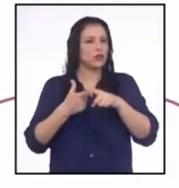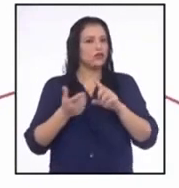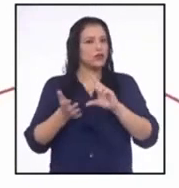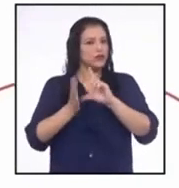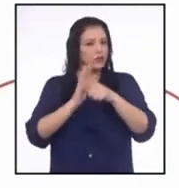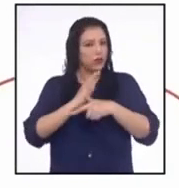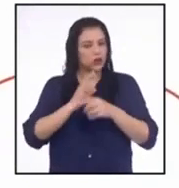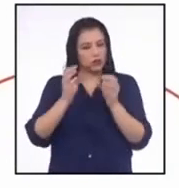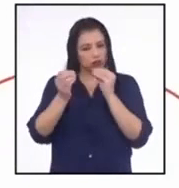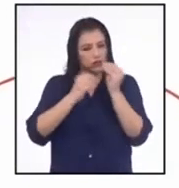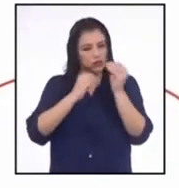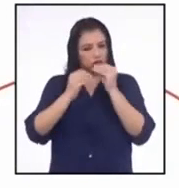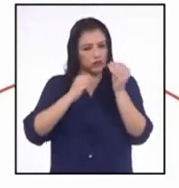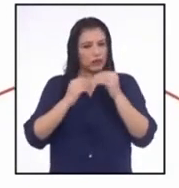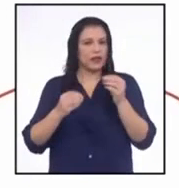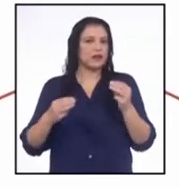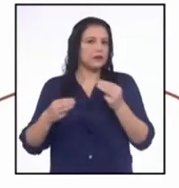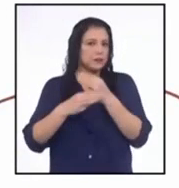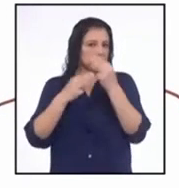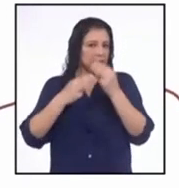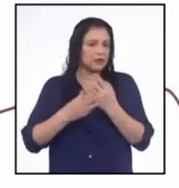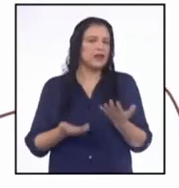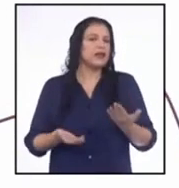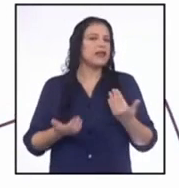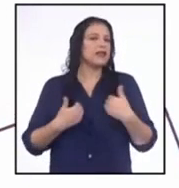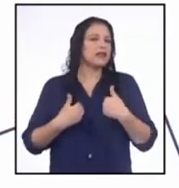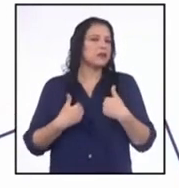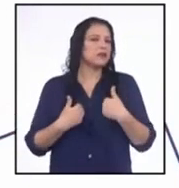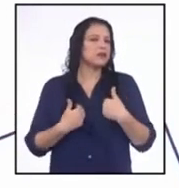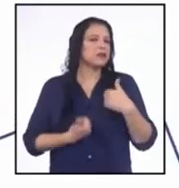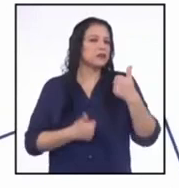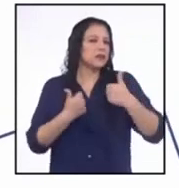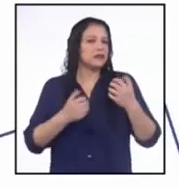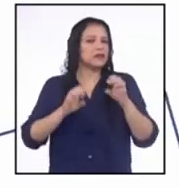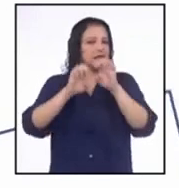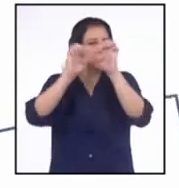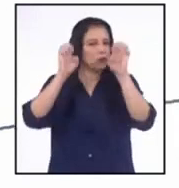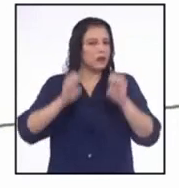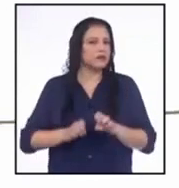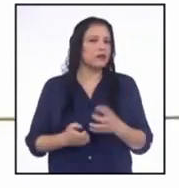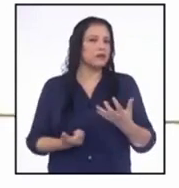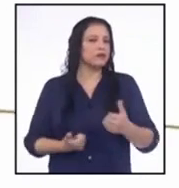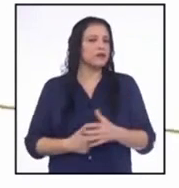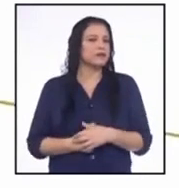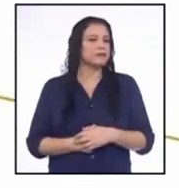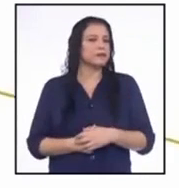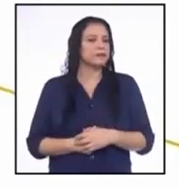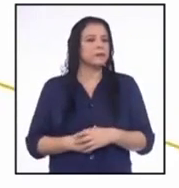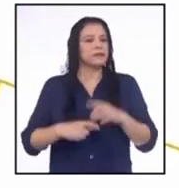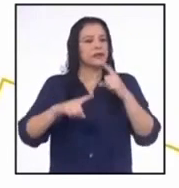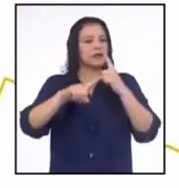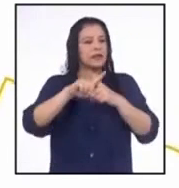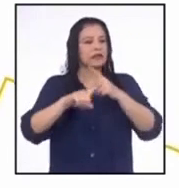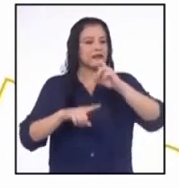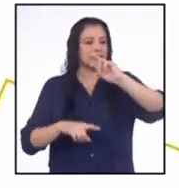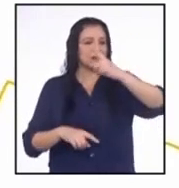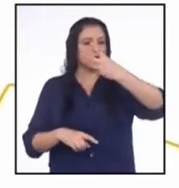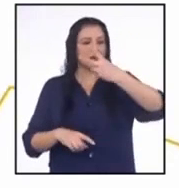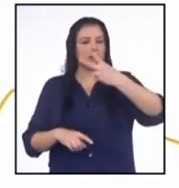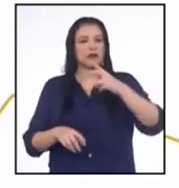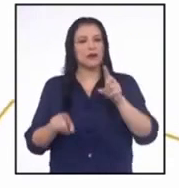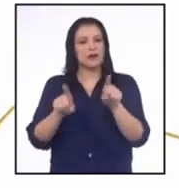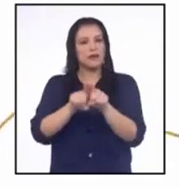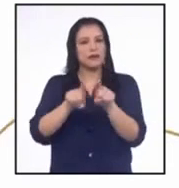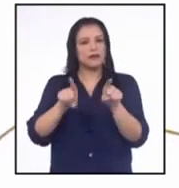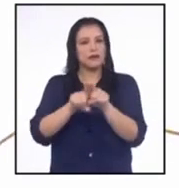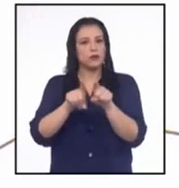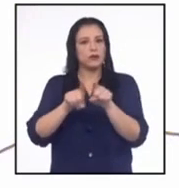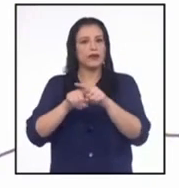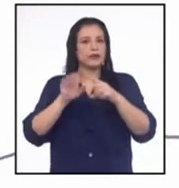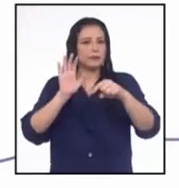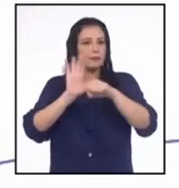luego de resolver la operación, obtenemos que la ecuación de la parábola será x elevado al cuadrado es